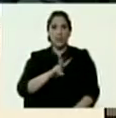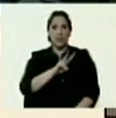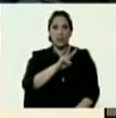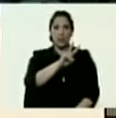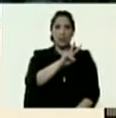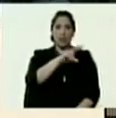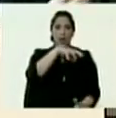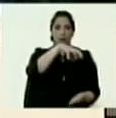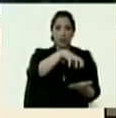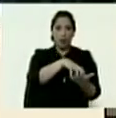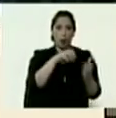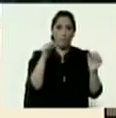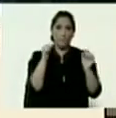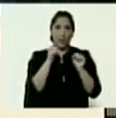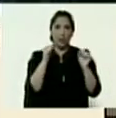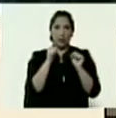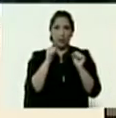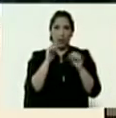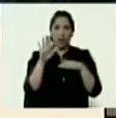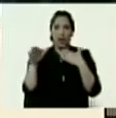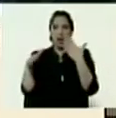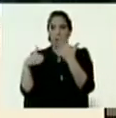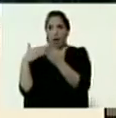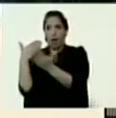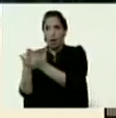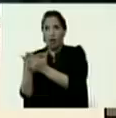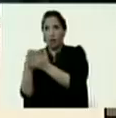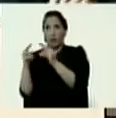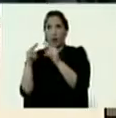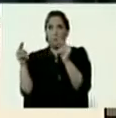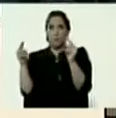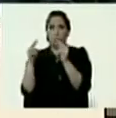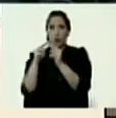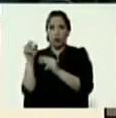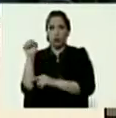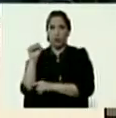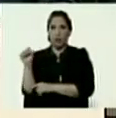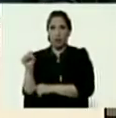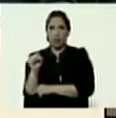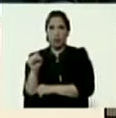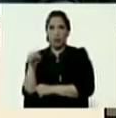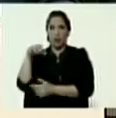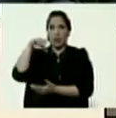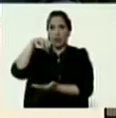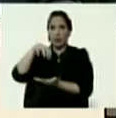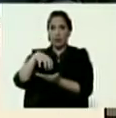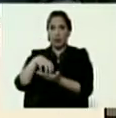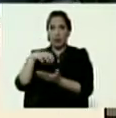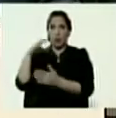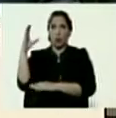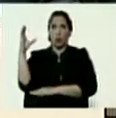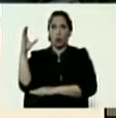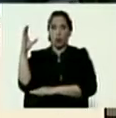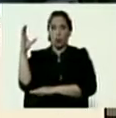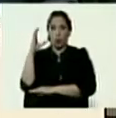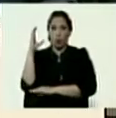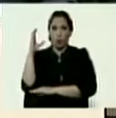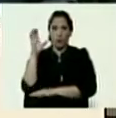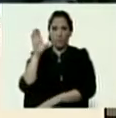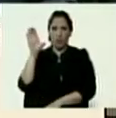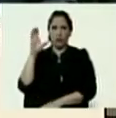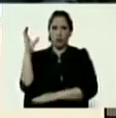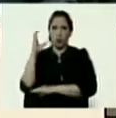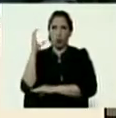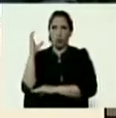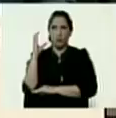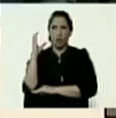el estado Mérida, hasta Puerto Santander, en nuestra hermana República de Colombia. Y aquí